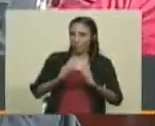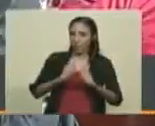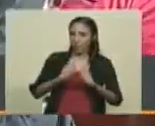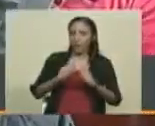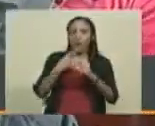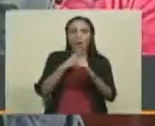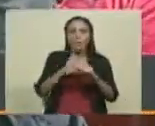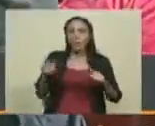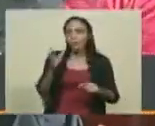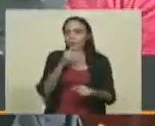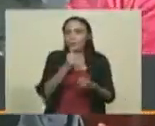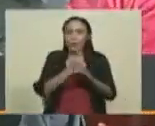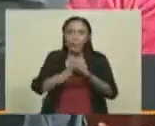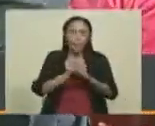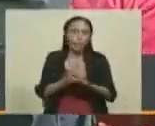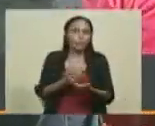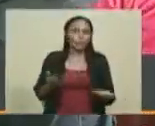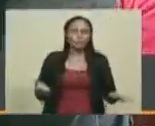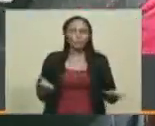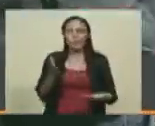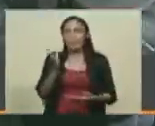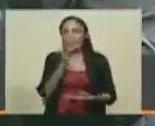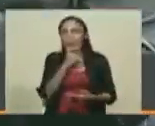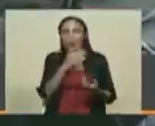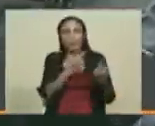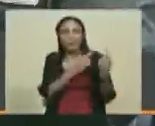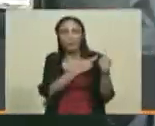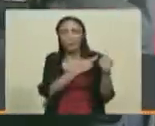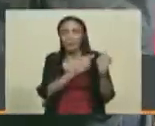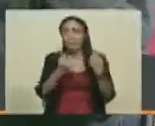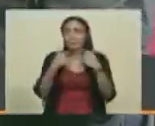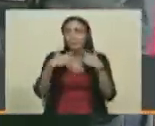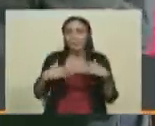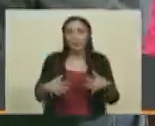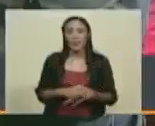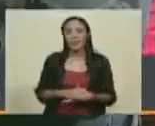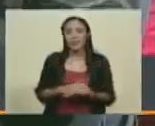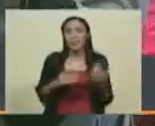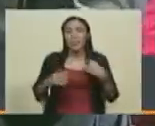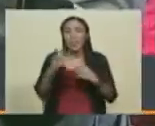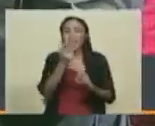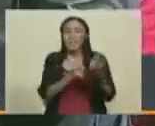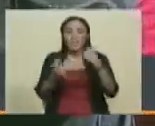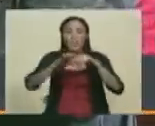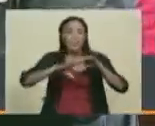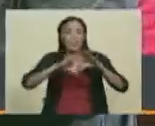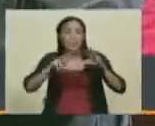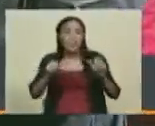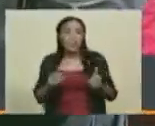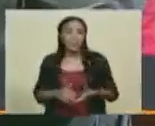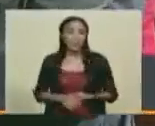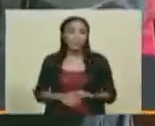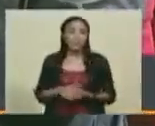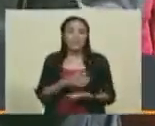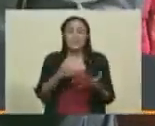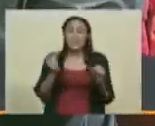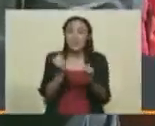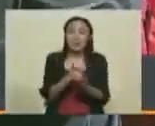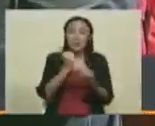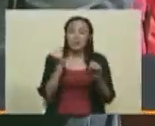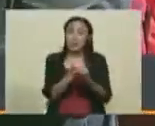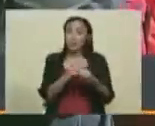verdadero corazón, con el alma, con los tuétanos, si no avanzamos hacia un modelo de gestión que